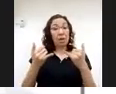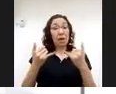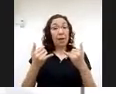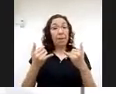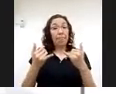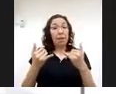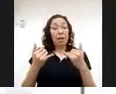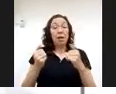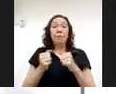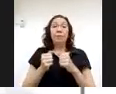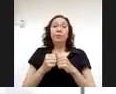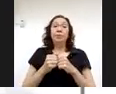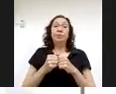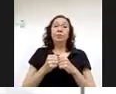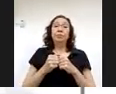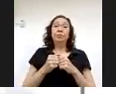nos ha